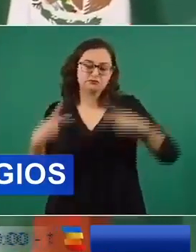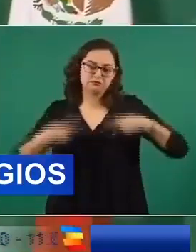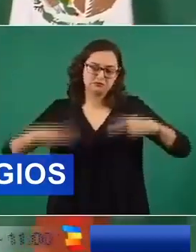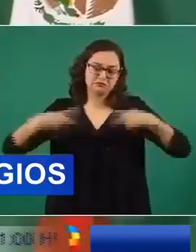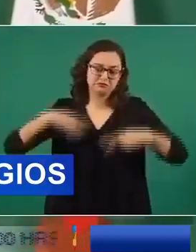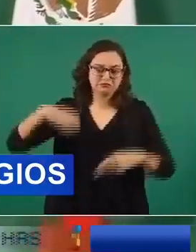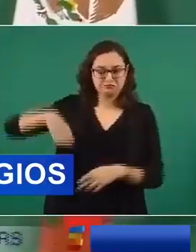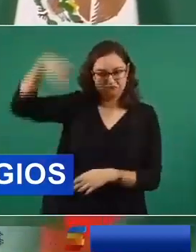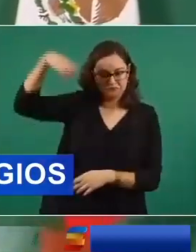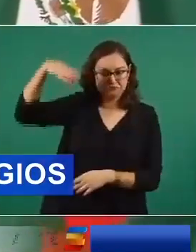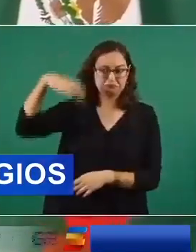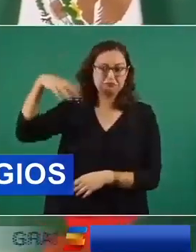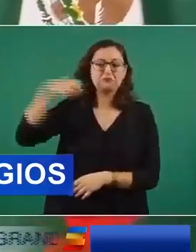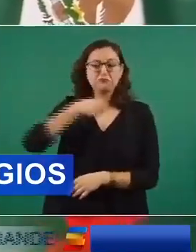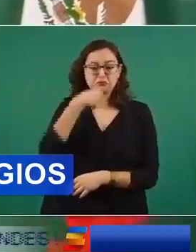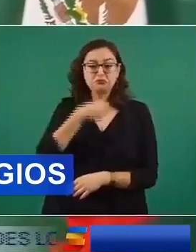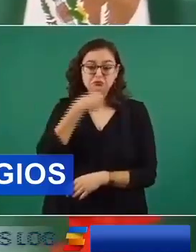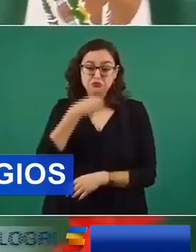entonces vamos a tener